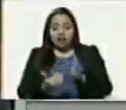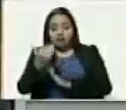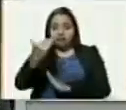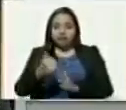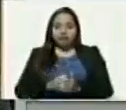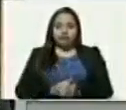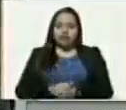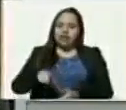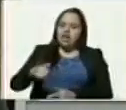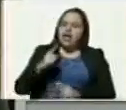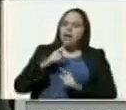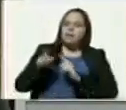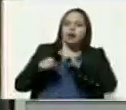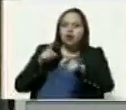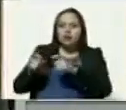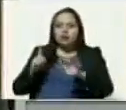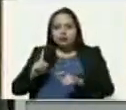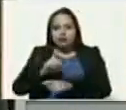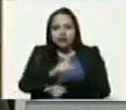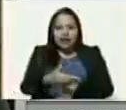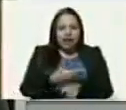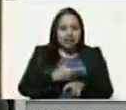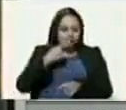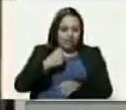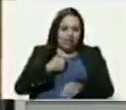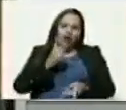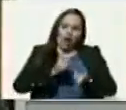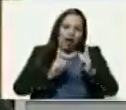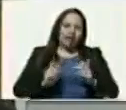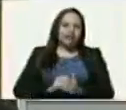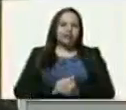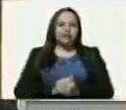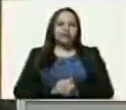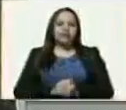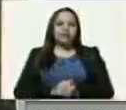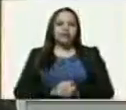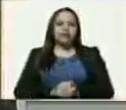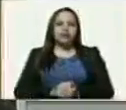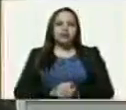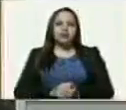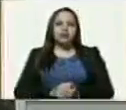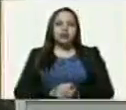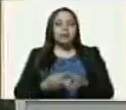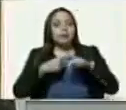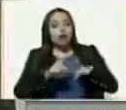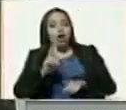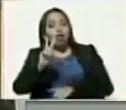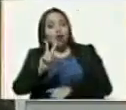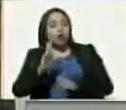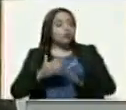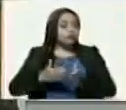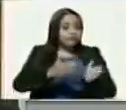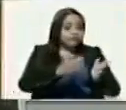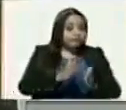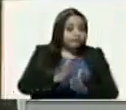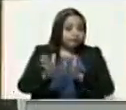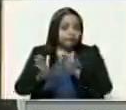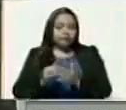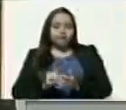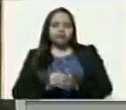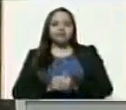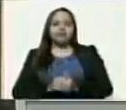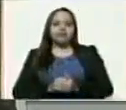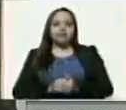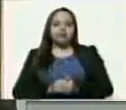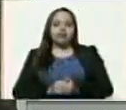la inquietud que tiene desde que llegué, me dijo algo de eso, ¿verdad? Sí. Pero tenemos que ver las dos vertientes que tiene. Pero también a